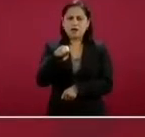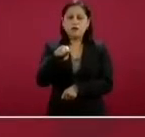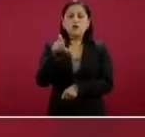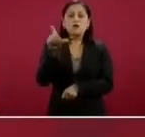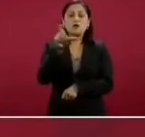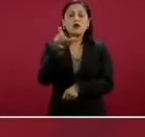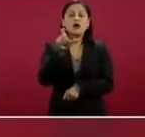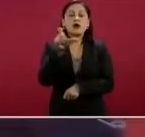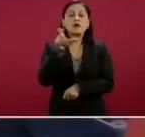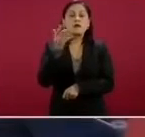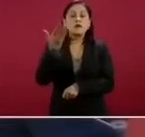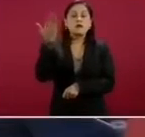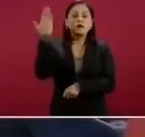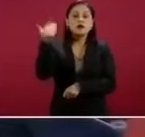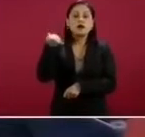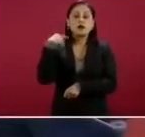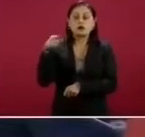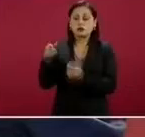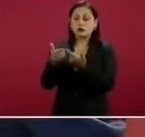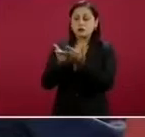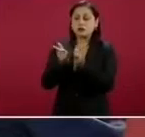narcotráfico.